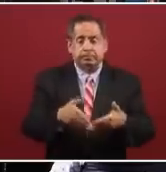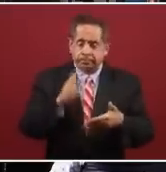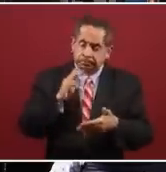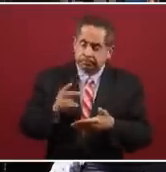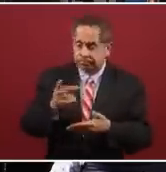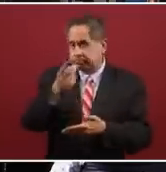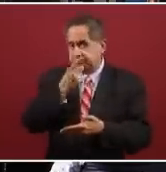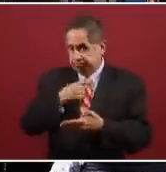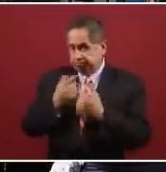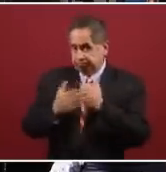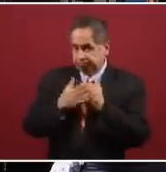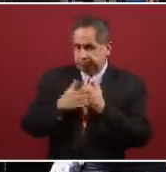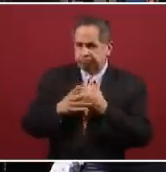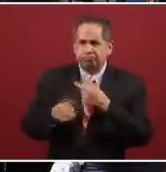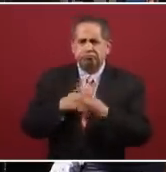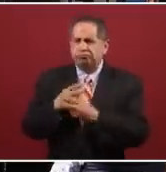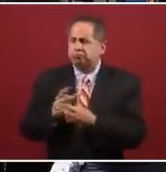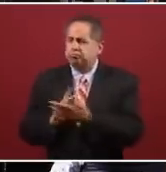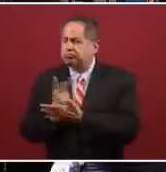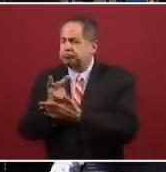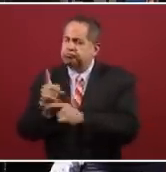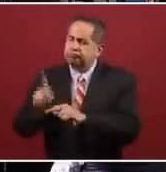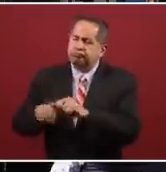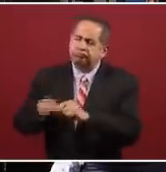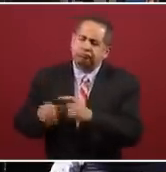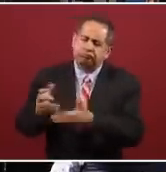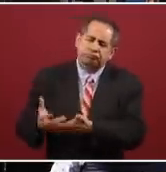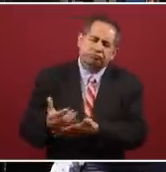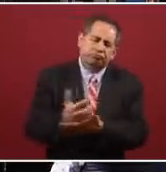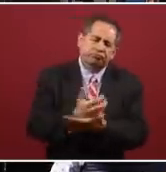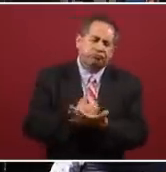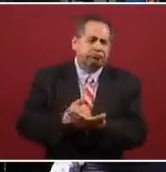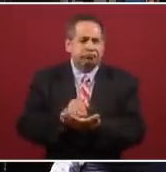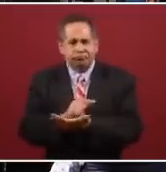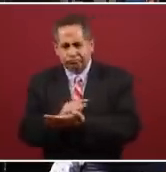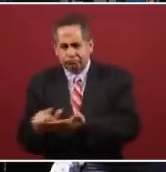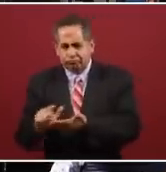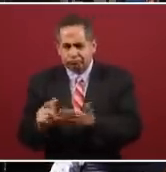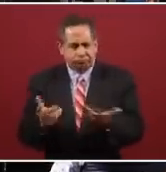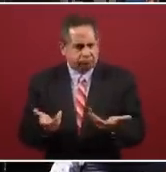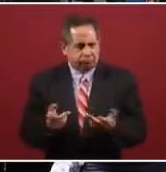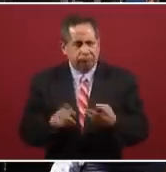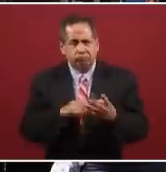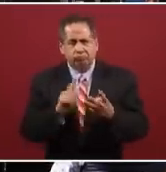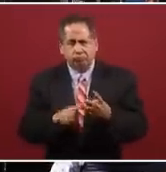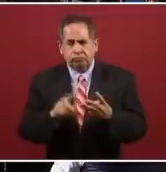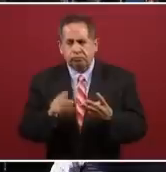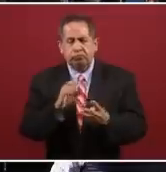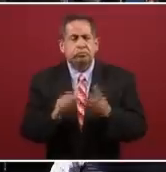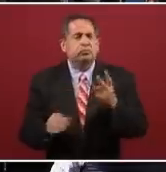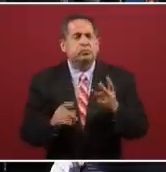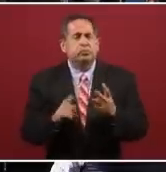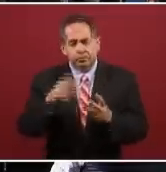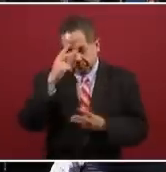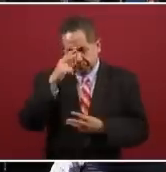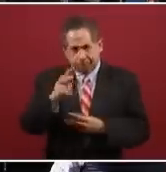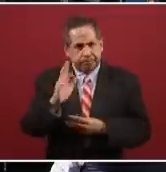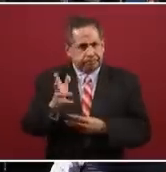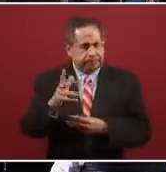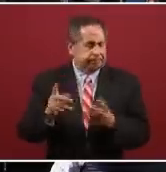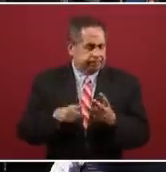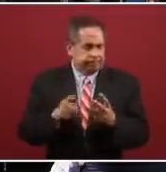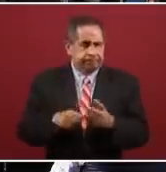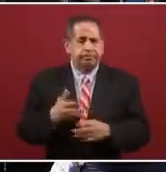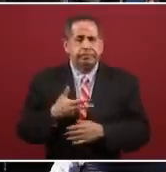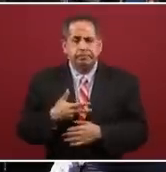nos comentó usted, si hay alguna otra acción que ya se esté tomando en ese sentido. Y por último, México ya tiene todo el